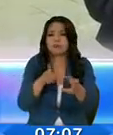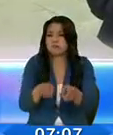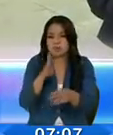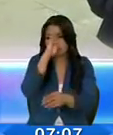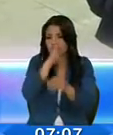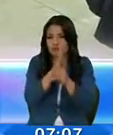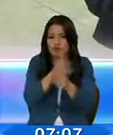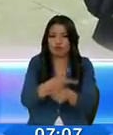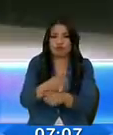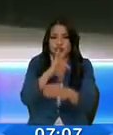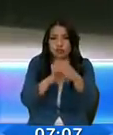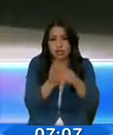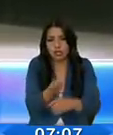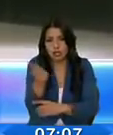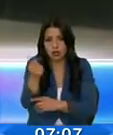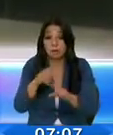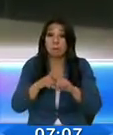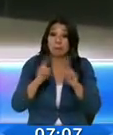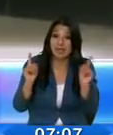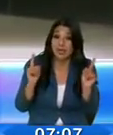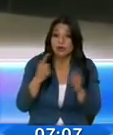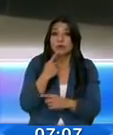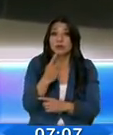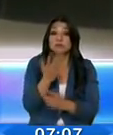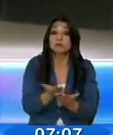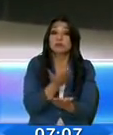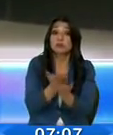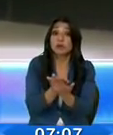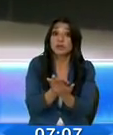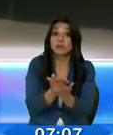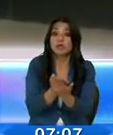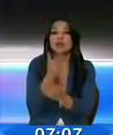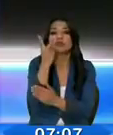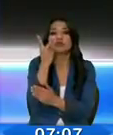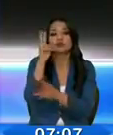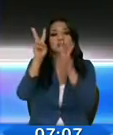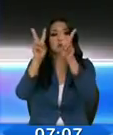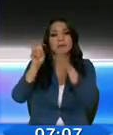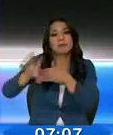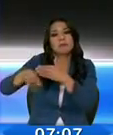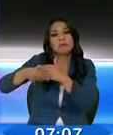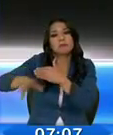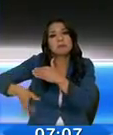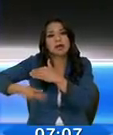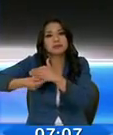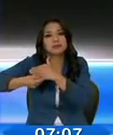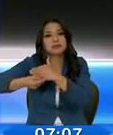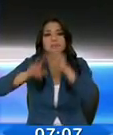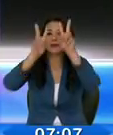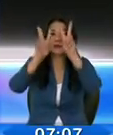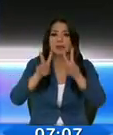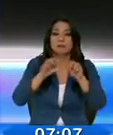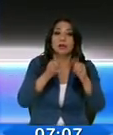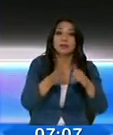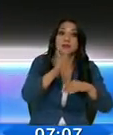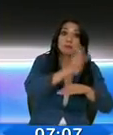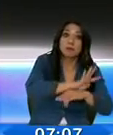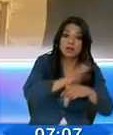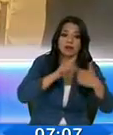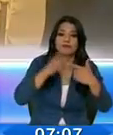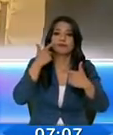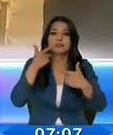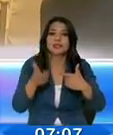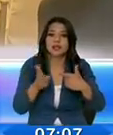fin. No obstante, Dávila señala que su propuesta tiene dos temas adicionales que están vinculados a la Asamblea y